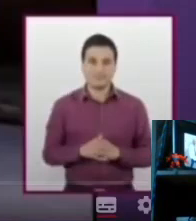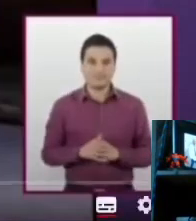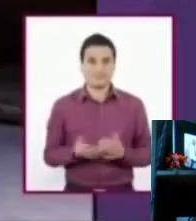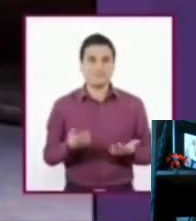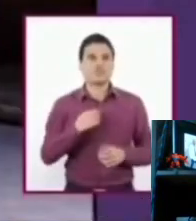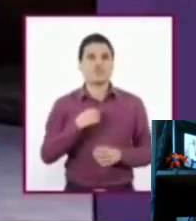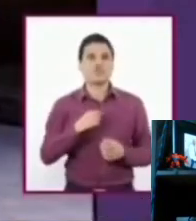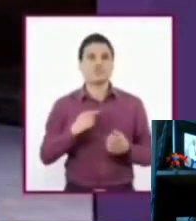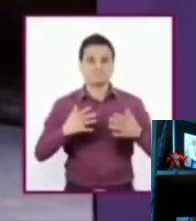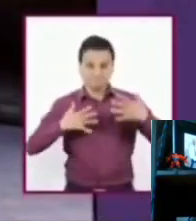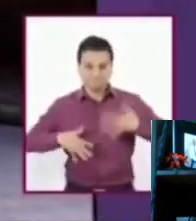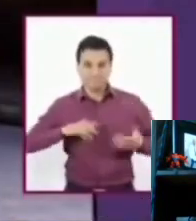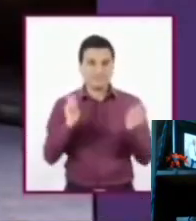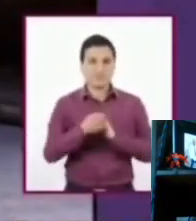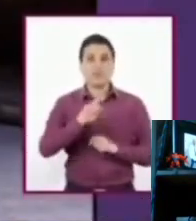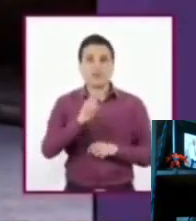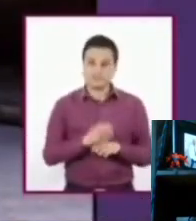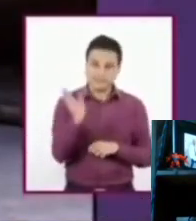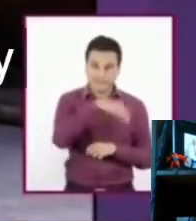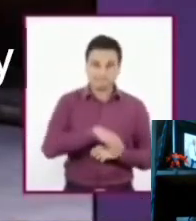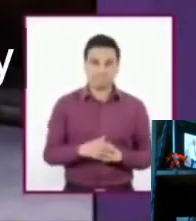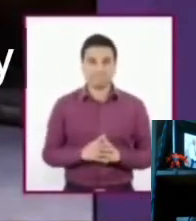michael reece huertas